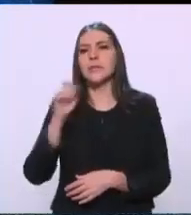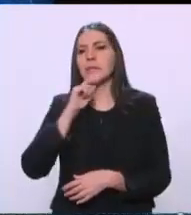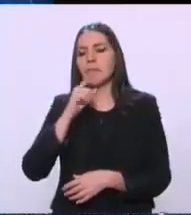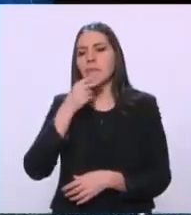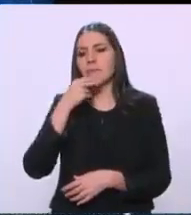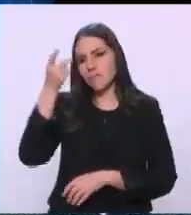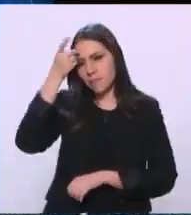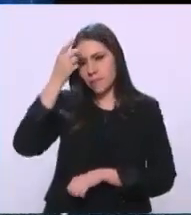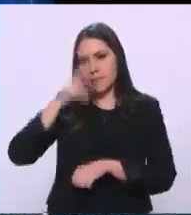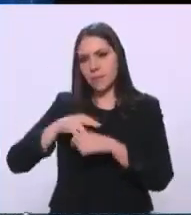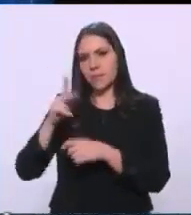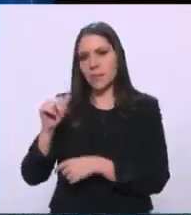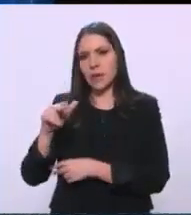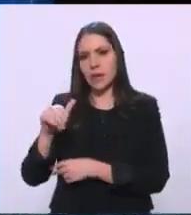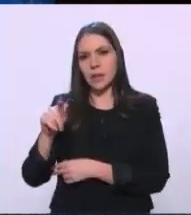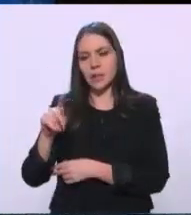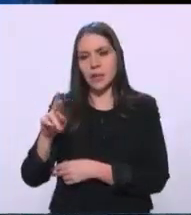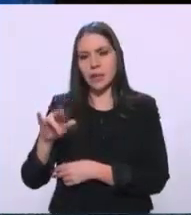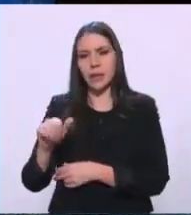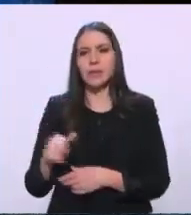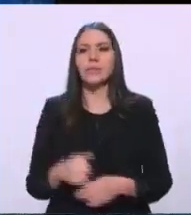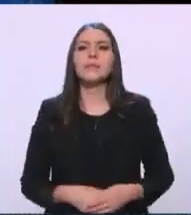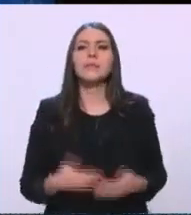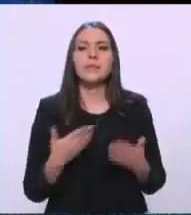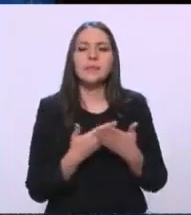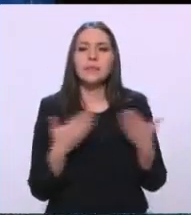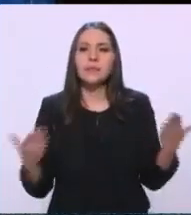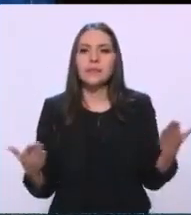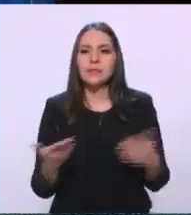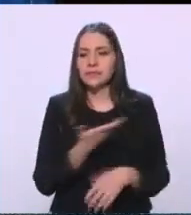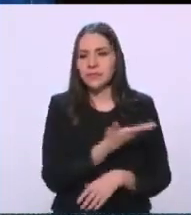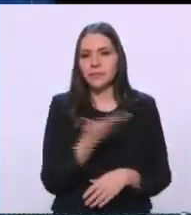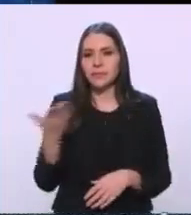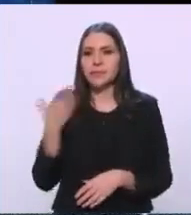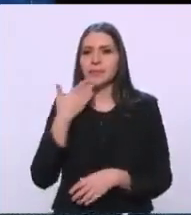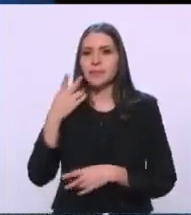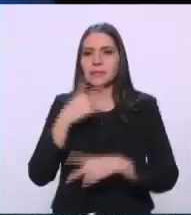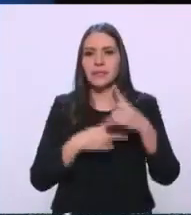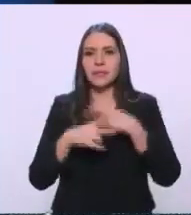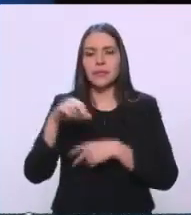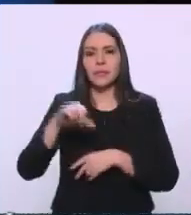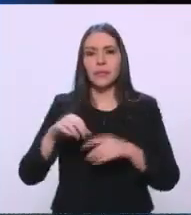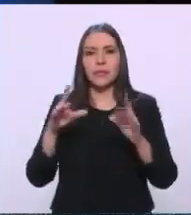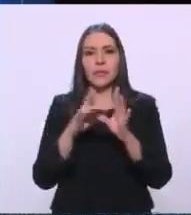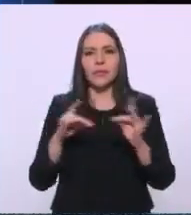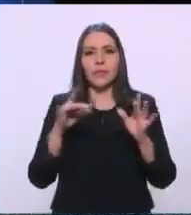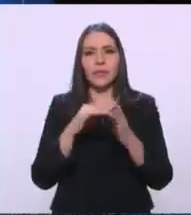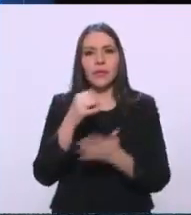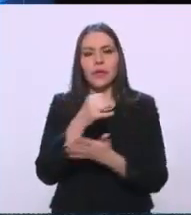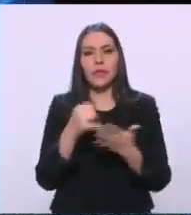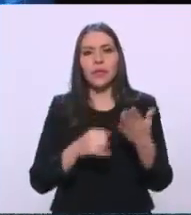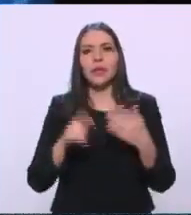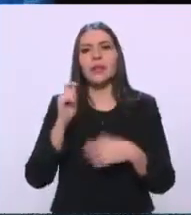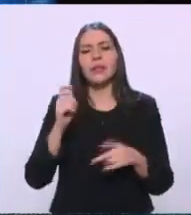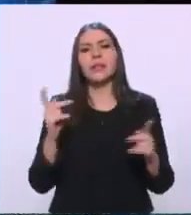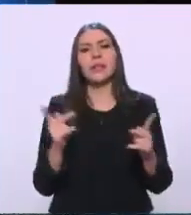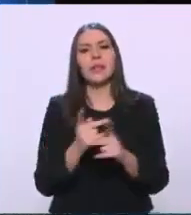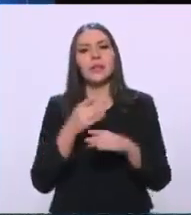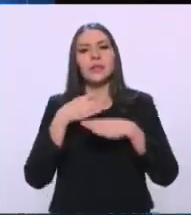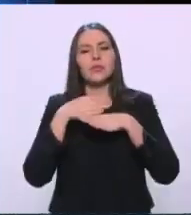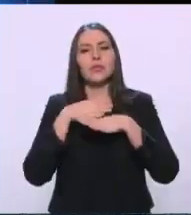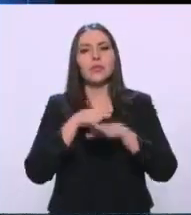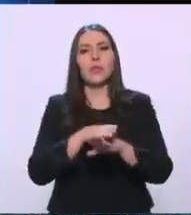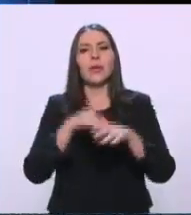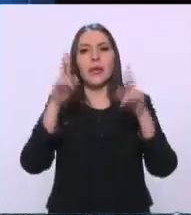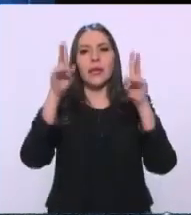Bienvenidos, un informe, el de hoy breve, claro, que inició con el contundente señalamiento sobre la pandemia, que es, dijo el presidente,